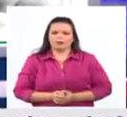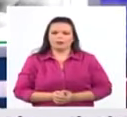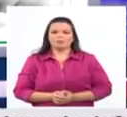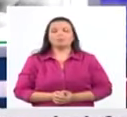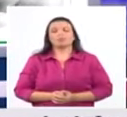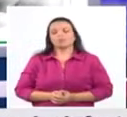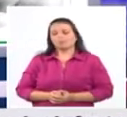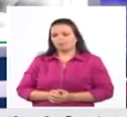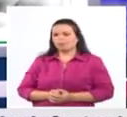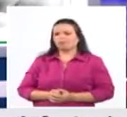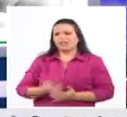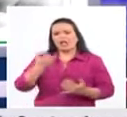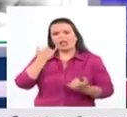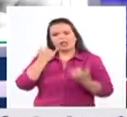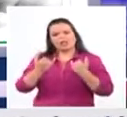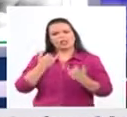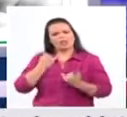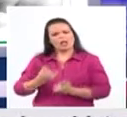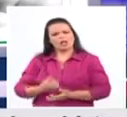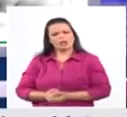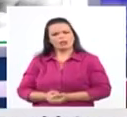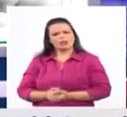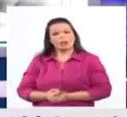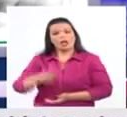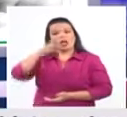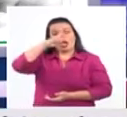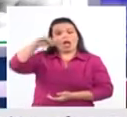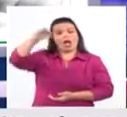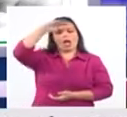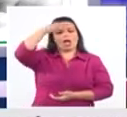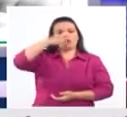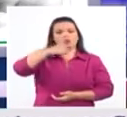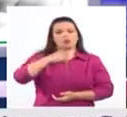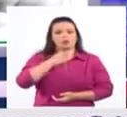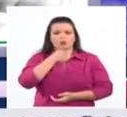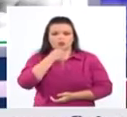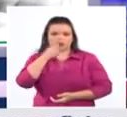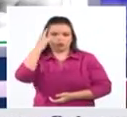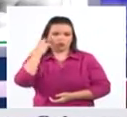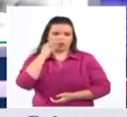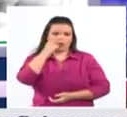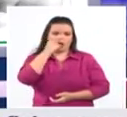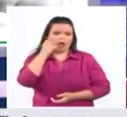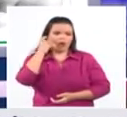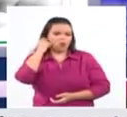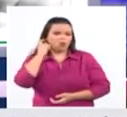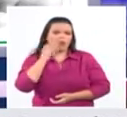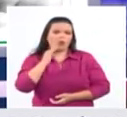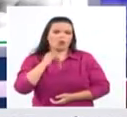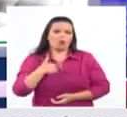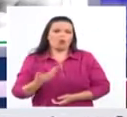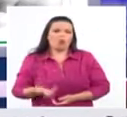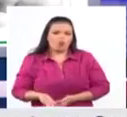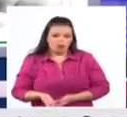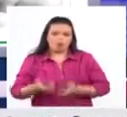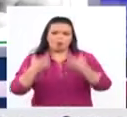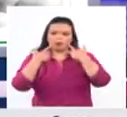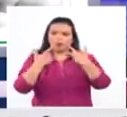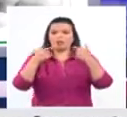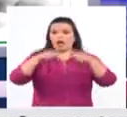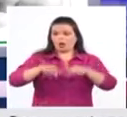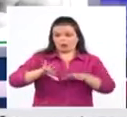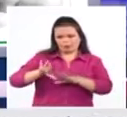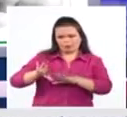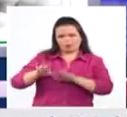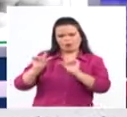De este en particular conversaremos después del alto. Hoy vamos a conocer cuál es la situación de Santiago a